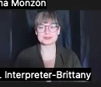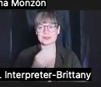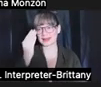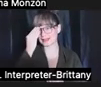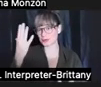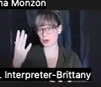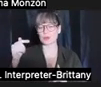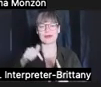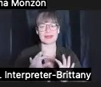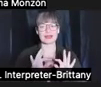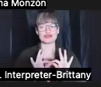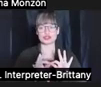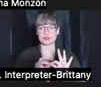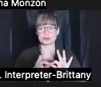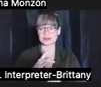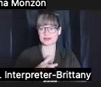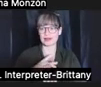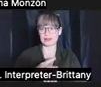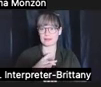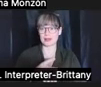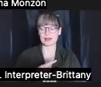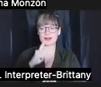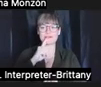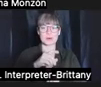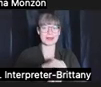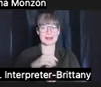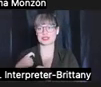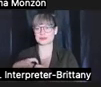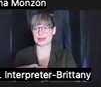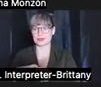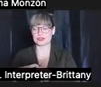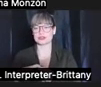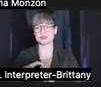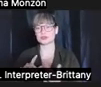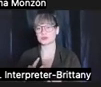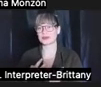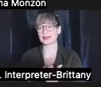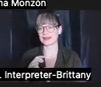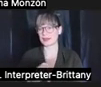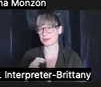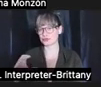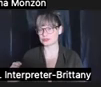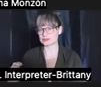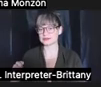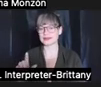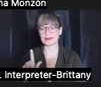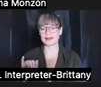les queremos dejar saber que tenemos interpretación disponible o